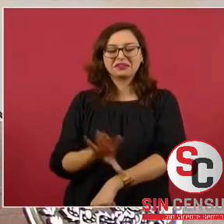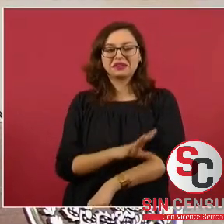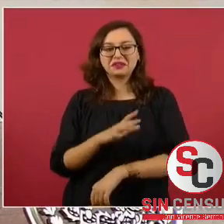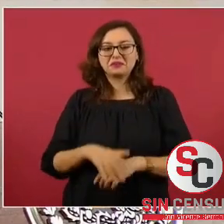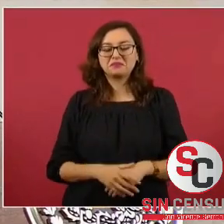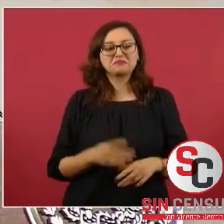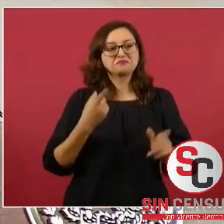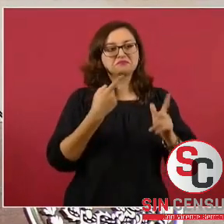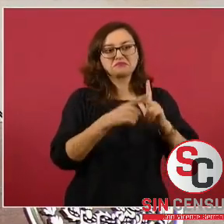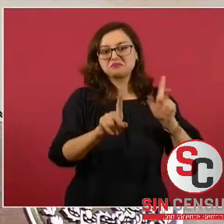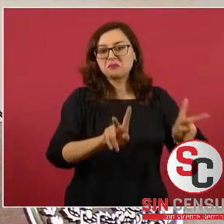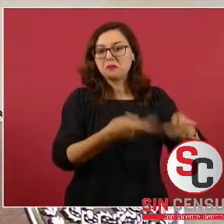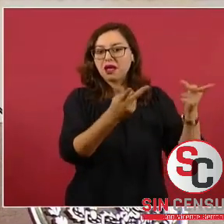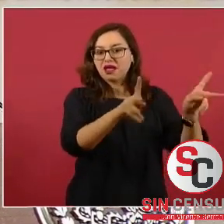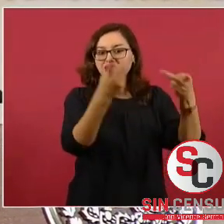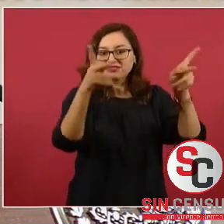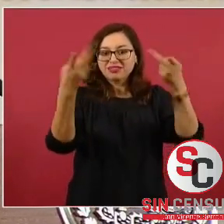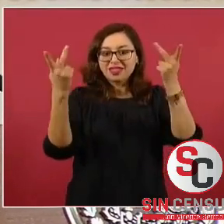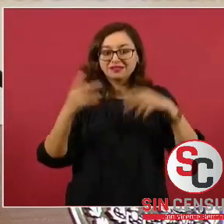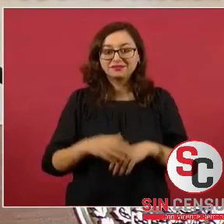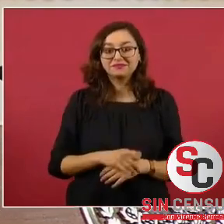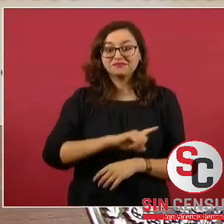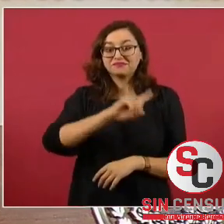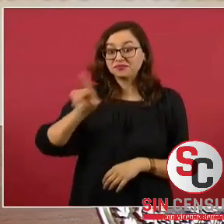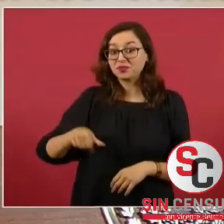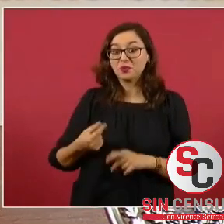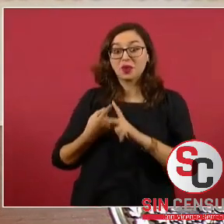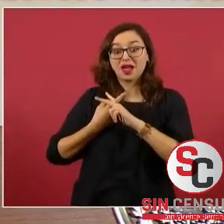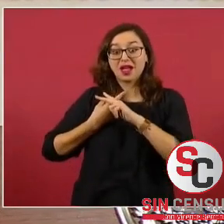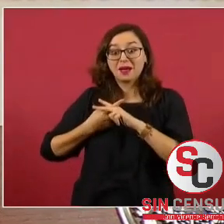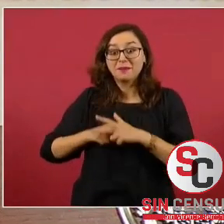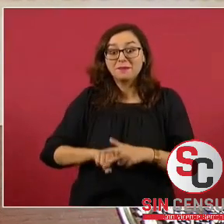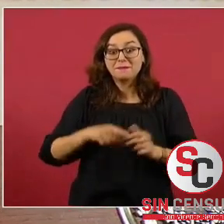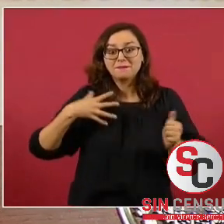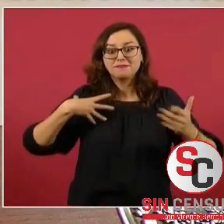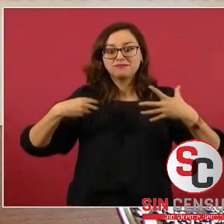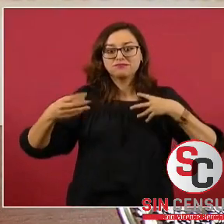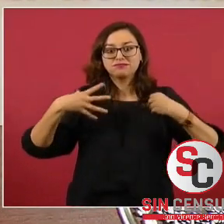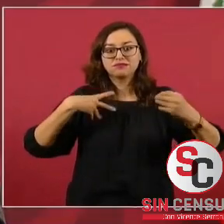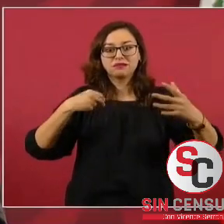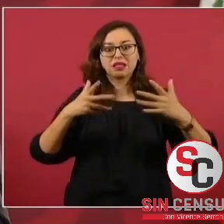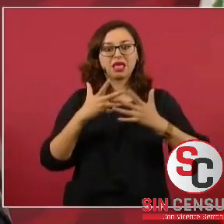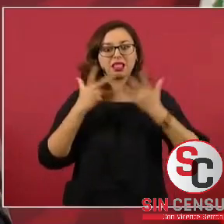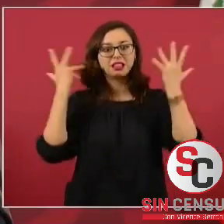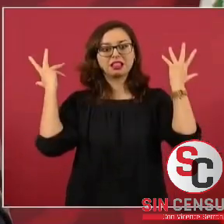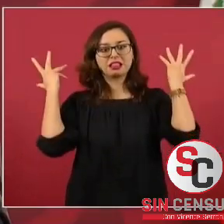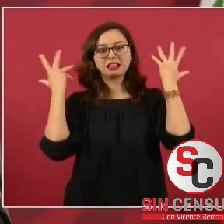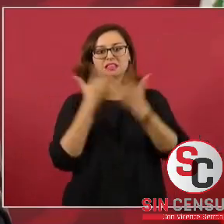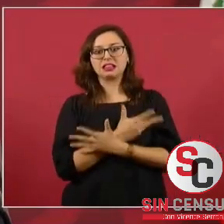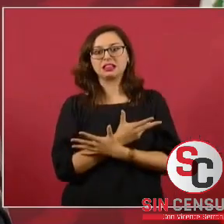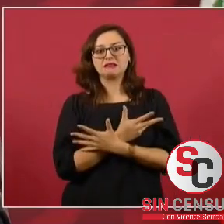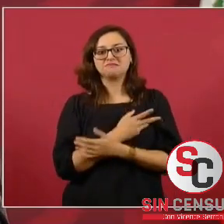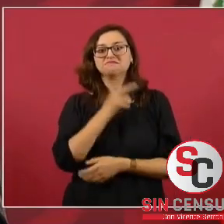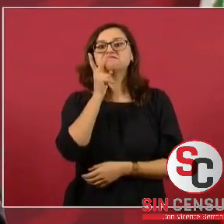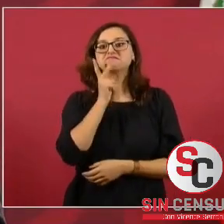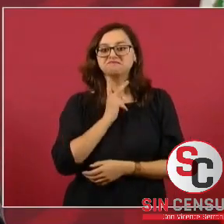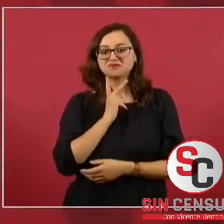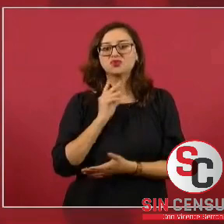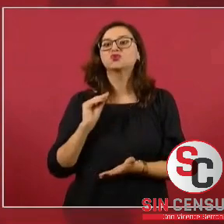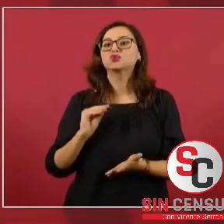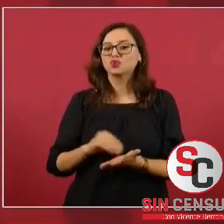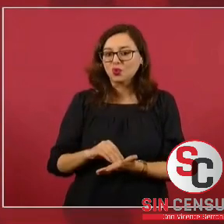Y no, todos quisiéramos pues que ya no se usara el petróleo, pero va a llevar